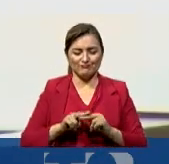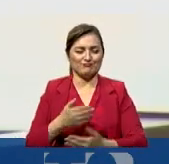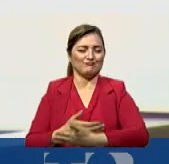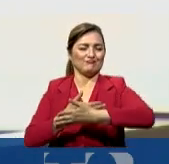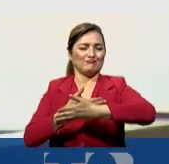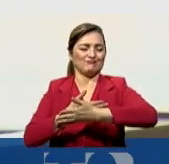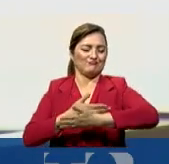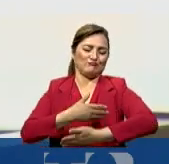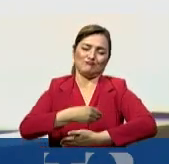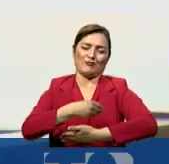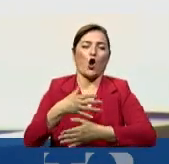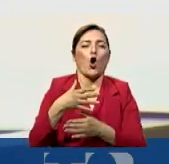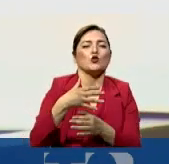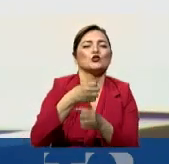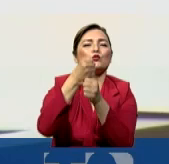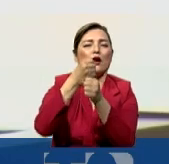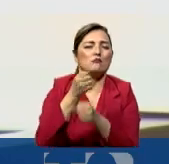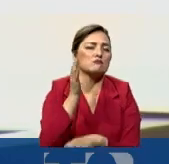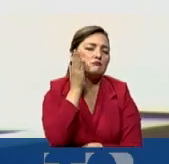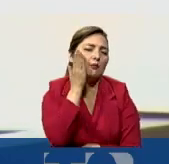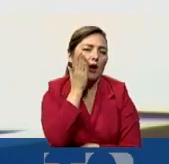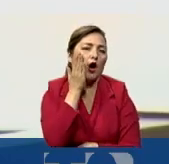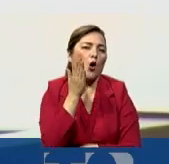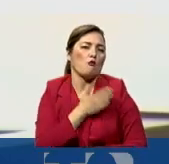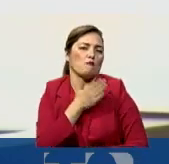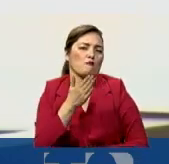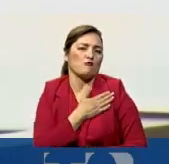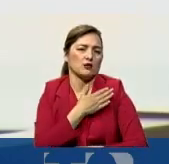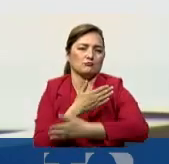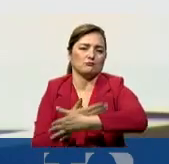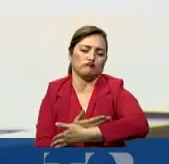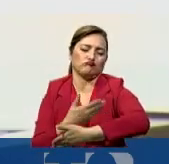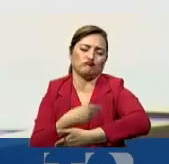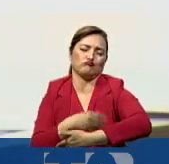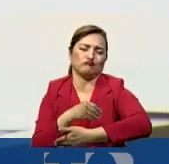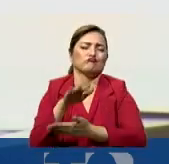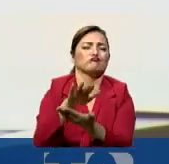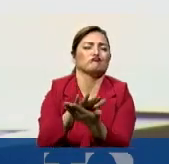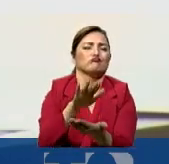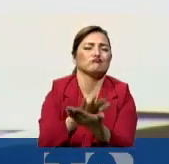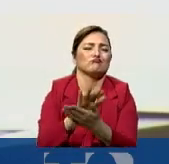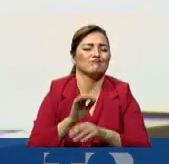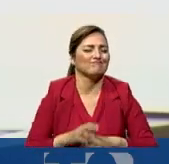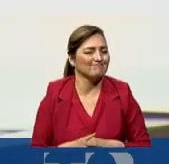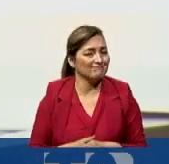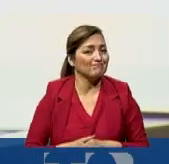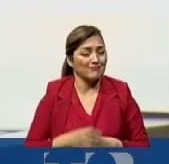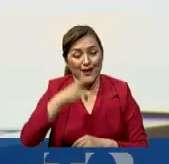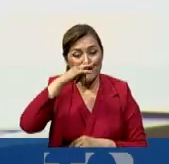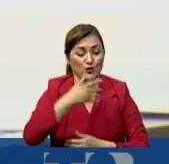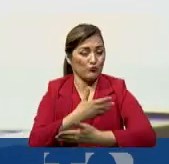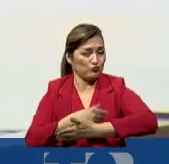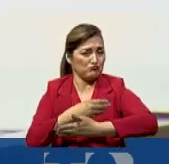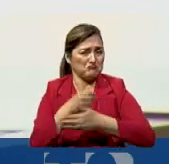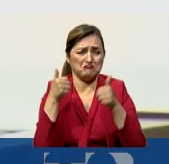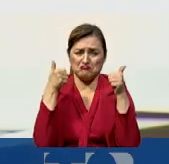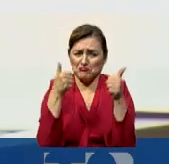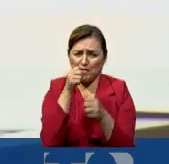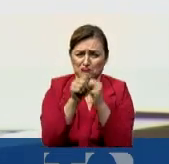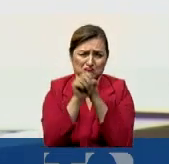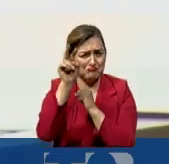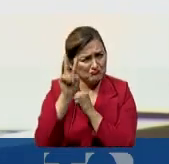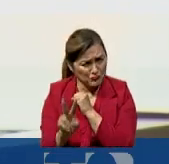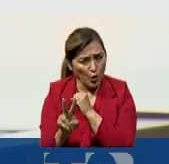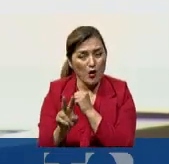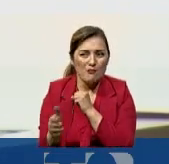seguridad, la confianza de la madre al momento de amamantar a su bebé. Un niño amamantado en condiciones correctas